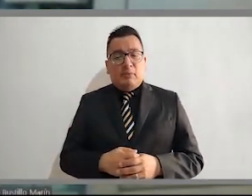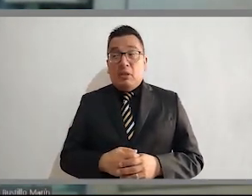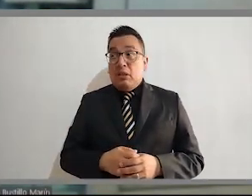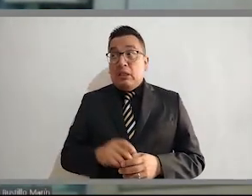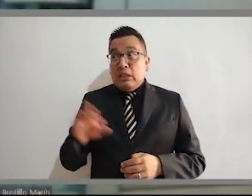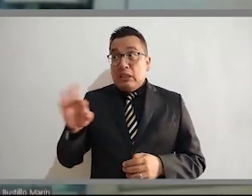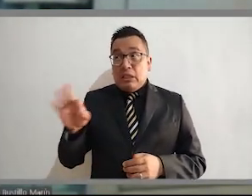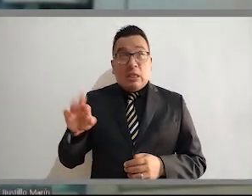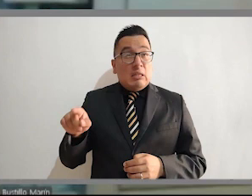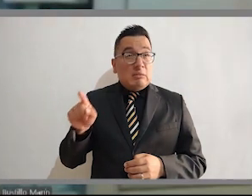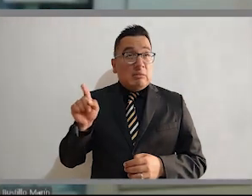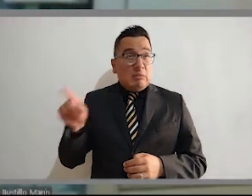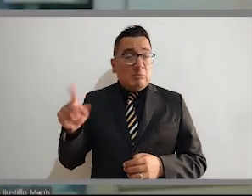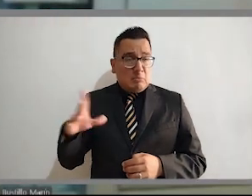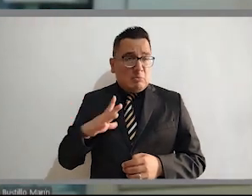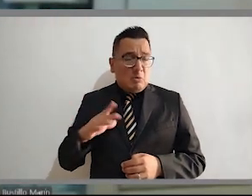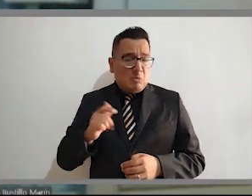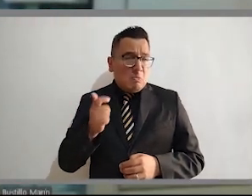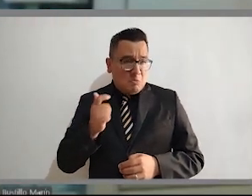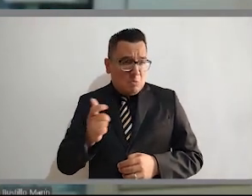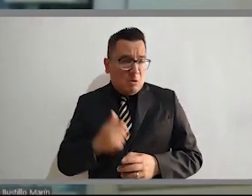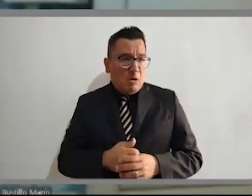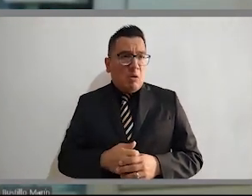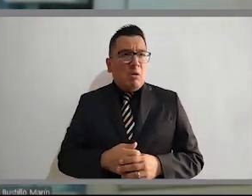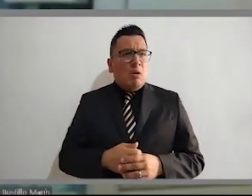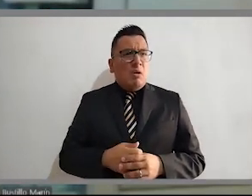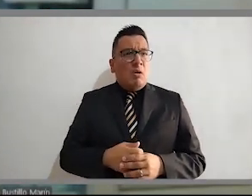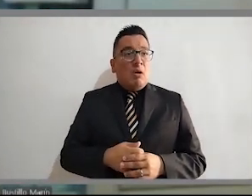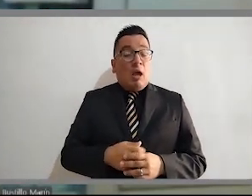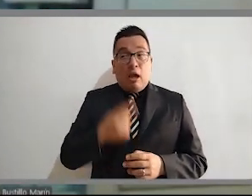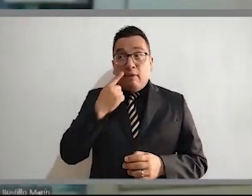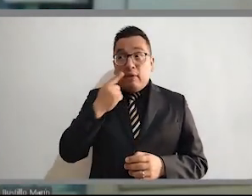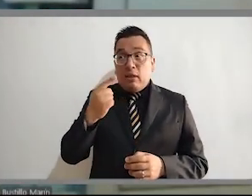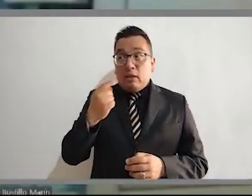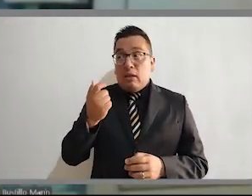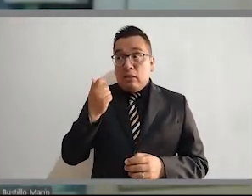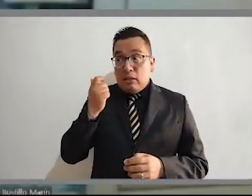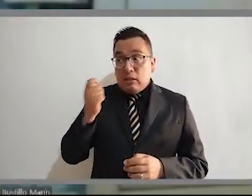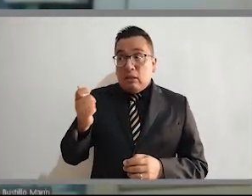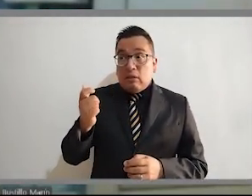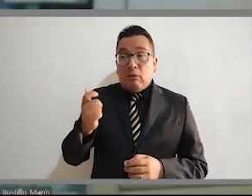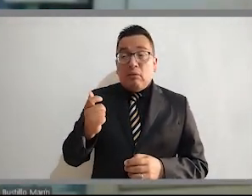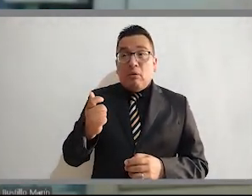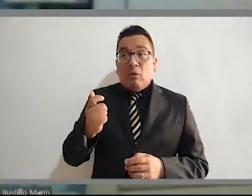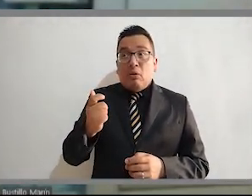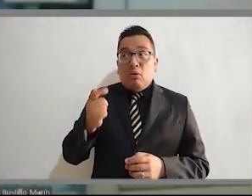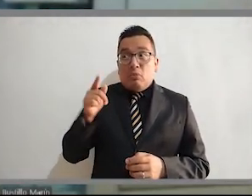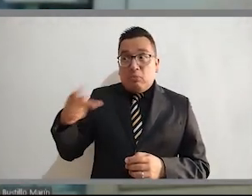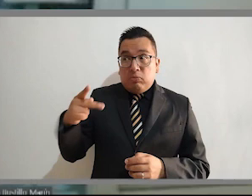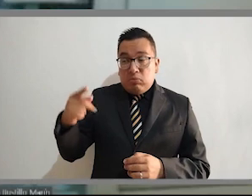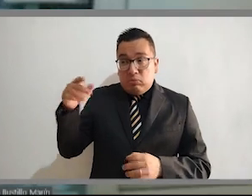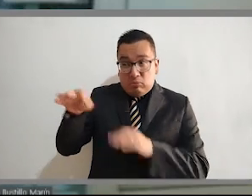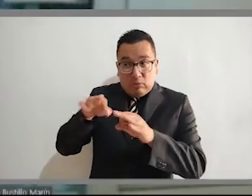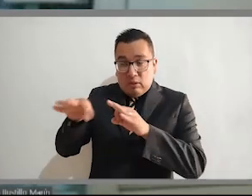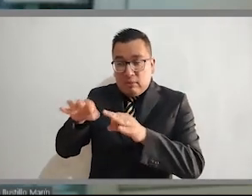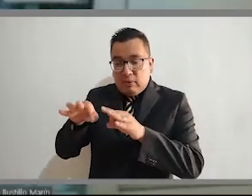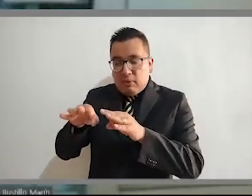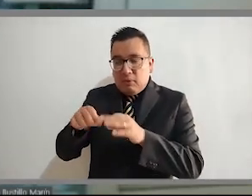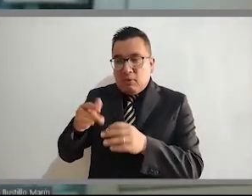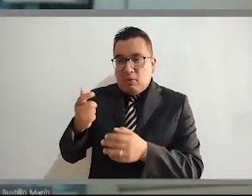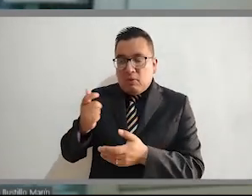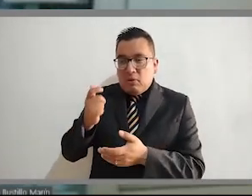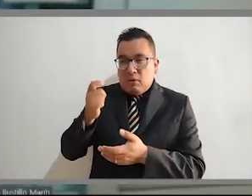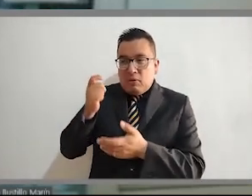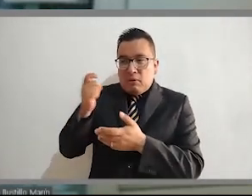tú tienes algunos recursos, ¿no? Y te dicen, no, pues en estos recursos vamos a ir o vamos a quitarte algunos de tus recursos,